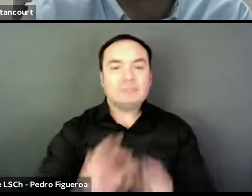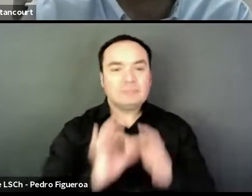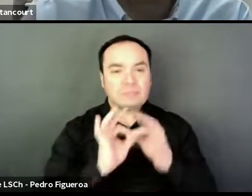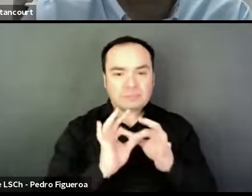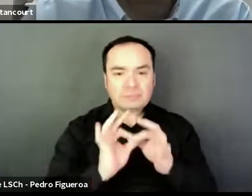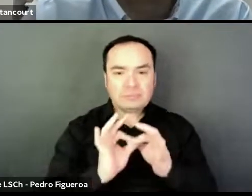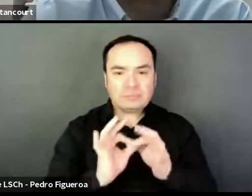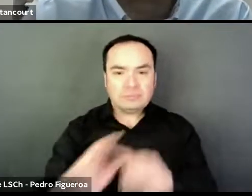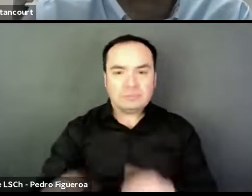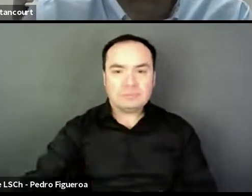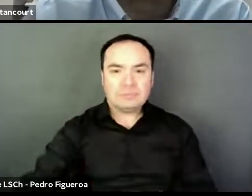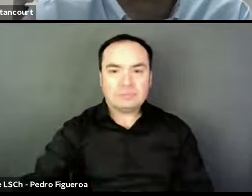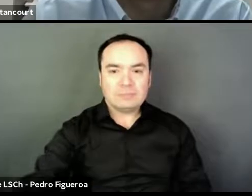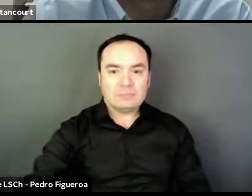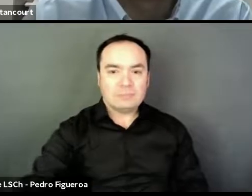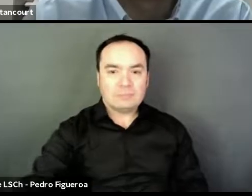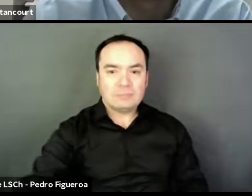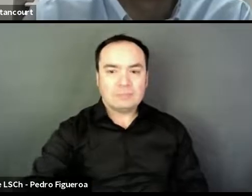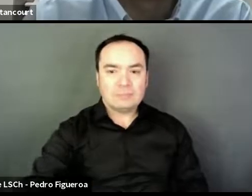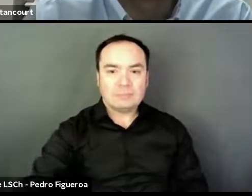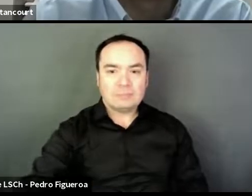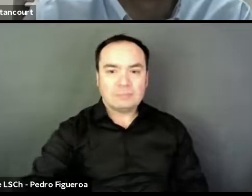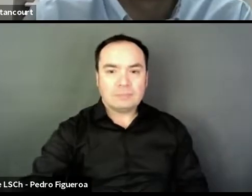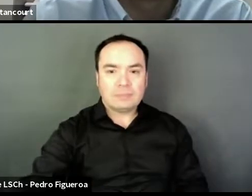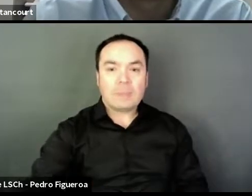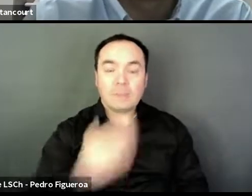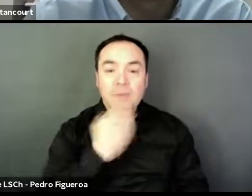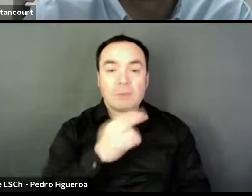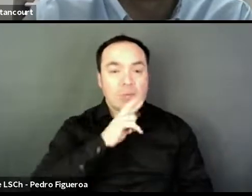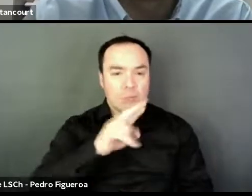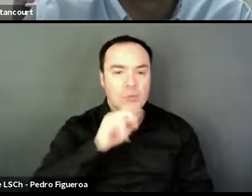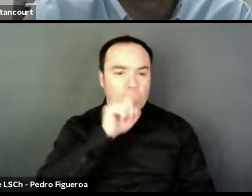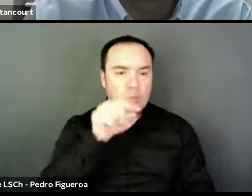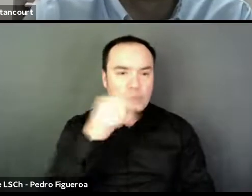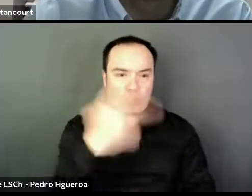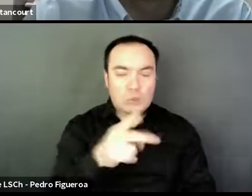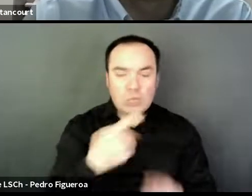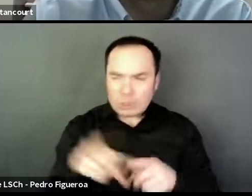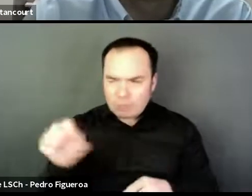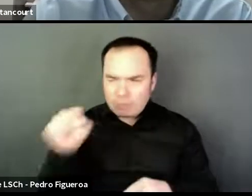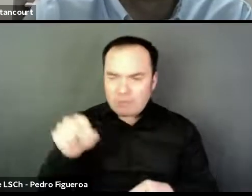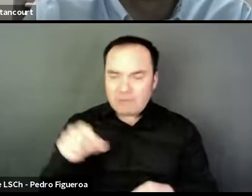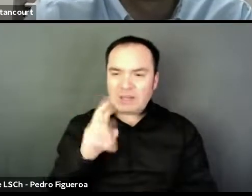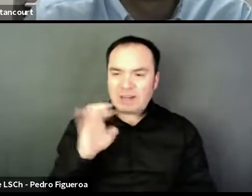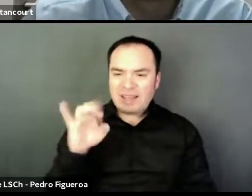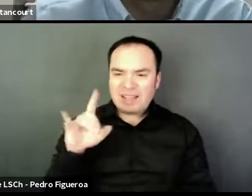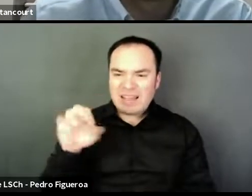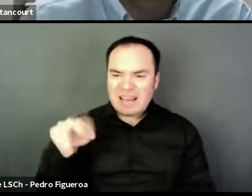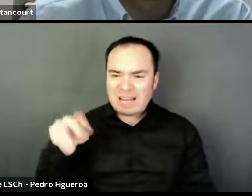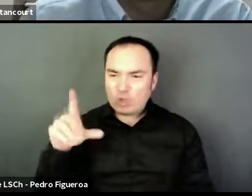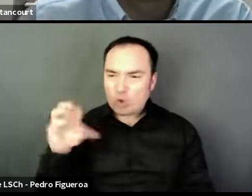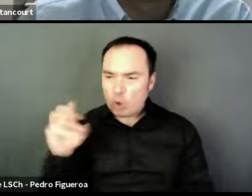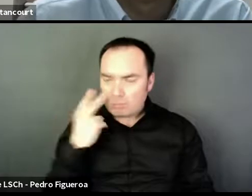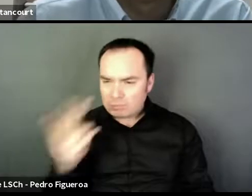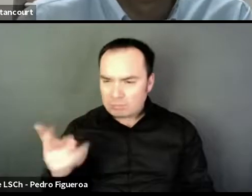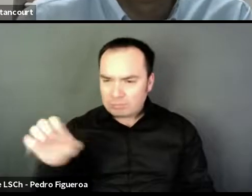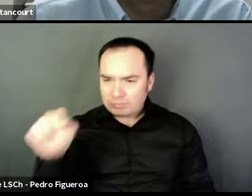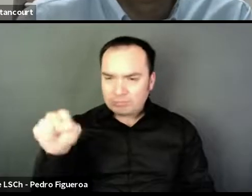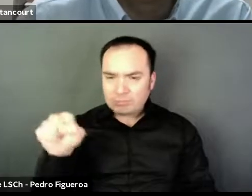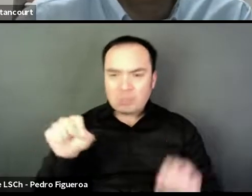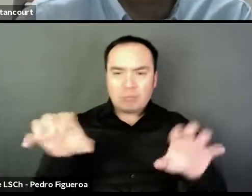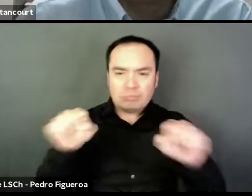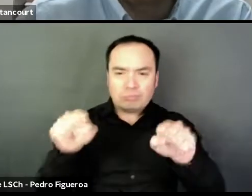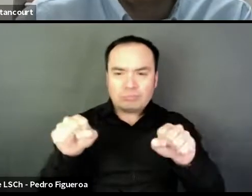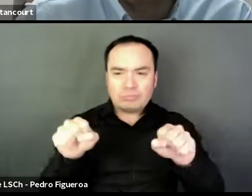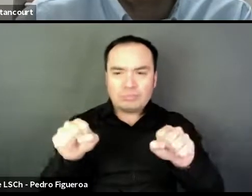susana y contexto que pregunta y también contestó una pregunta que vi que puso reinaldo por acá y quizás nada más para